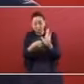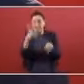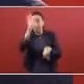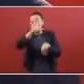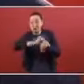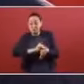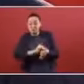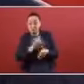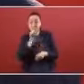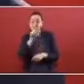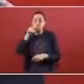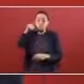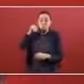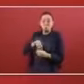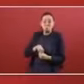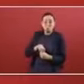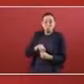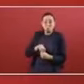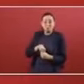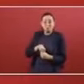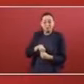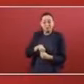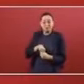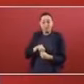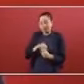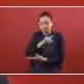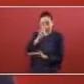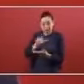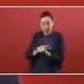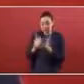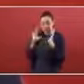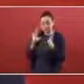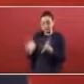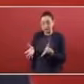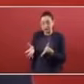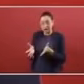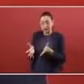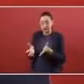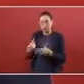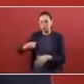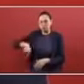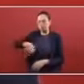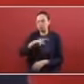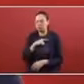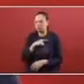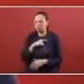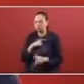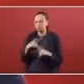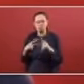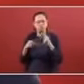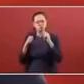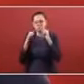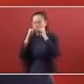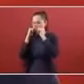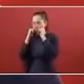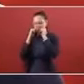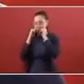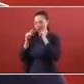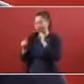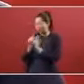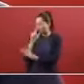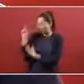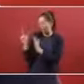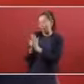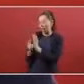Entonces, nosotros, a pesar de eso, de que así está la ley vigente, como